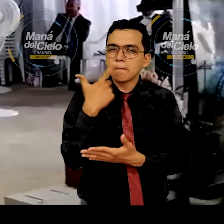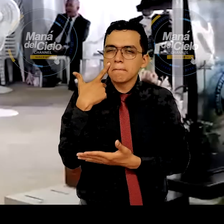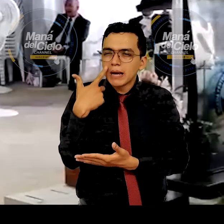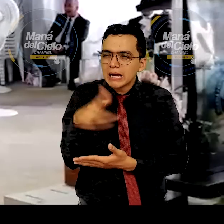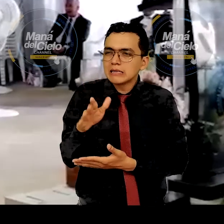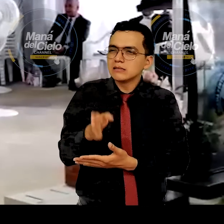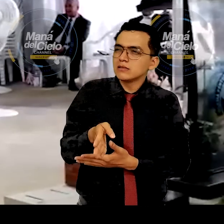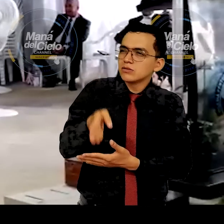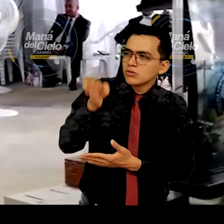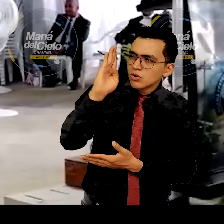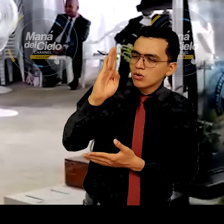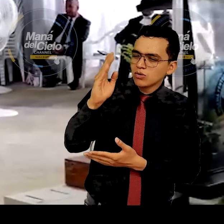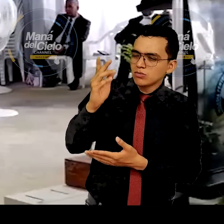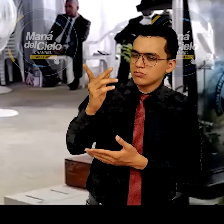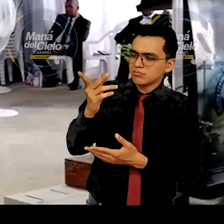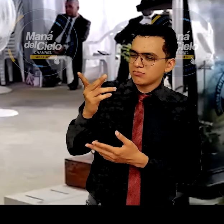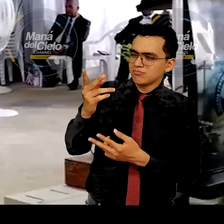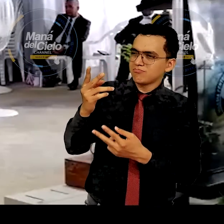piedades?